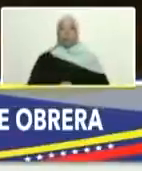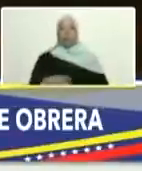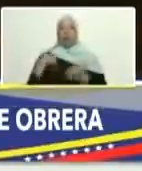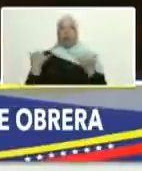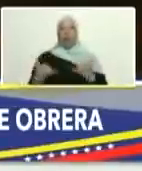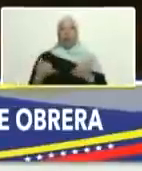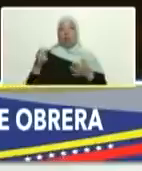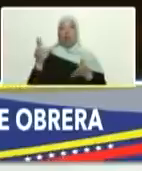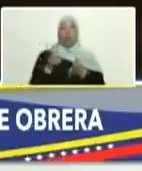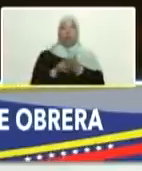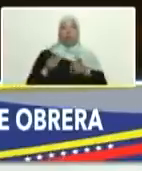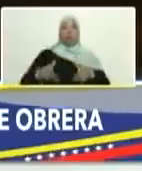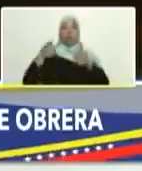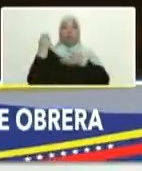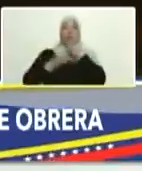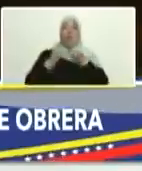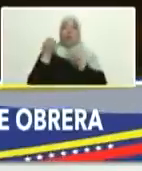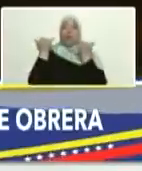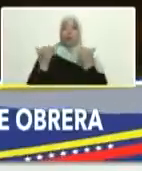¡Cúmplase!